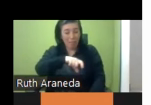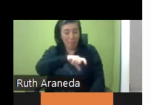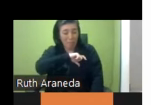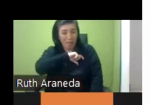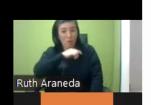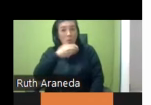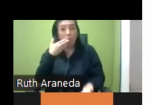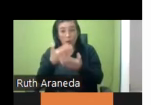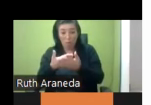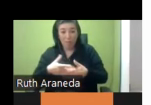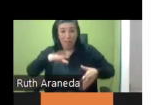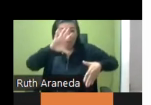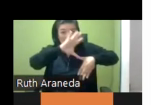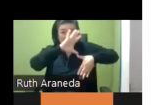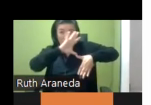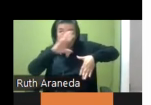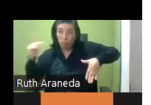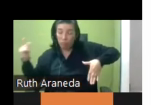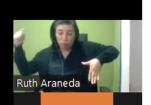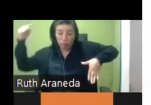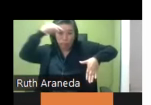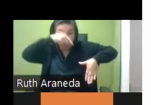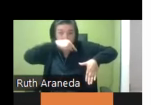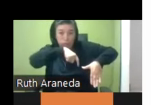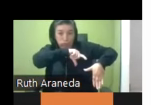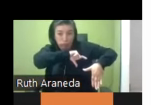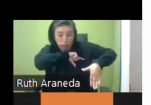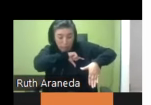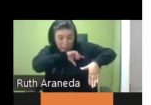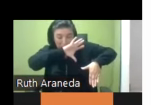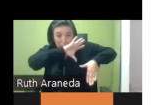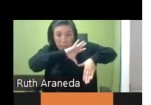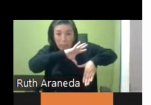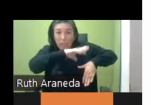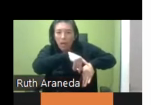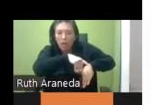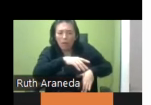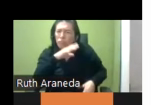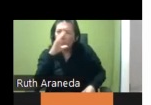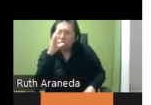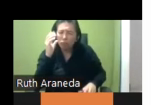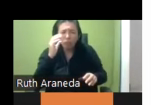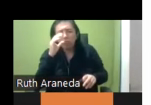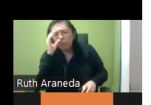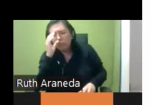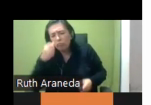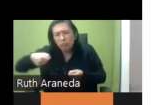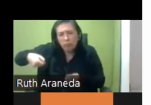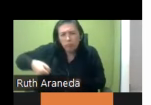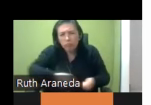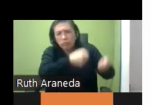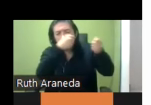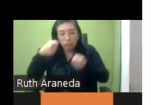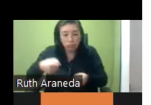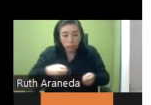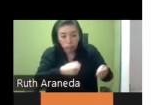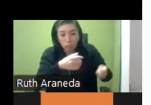América, aborda y puede excavar y encontrar centros ceremoniales